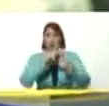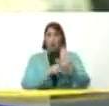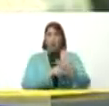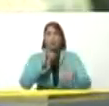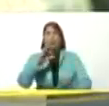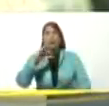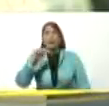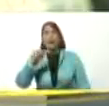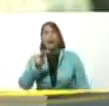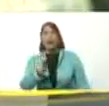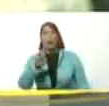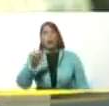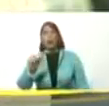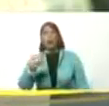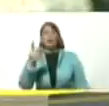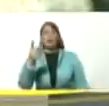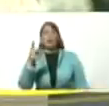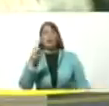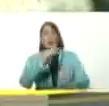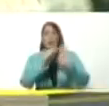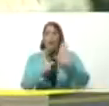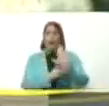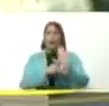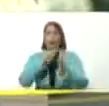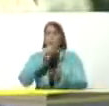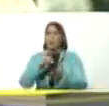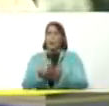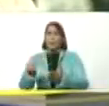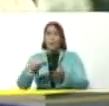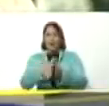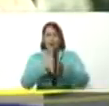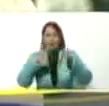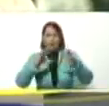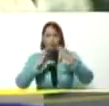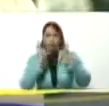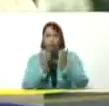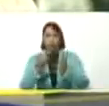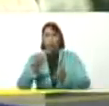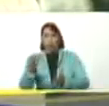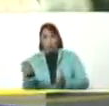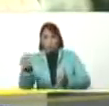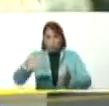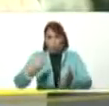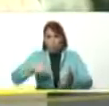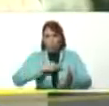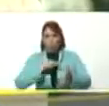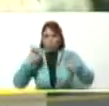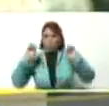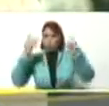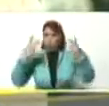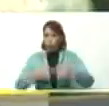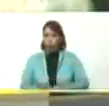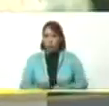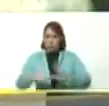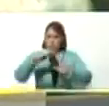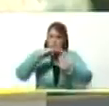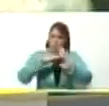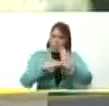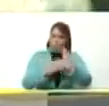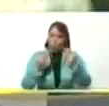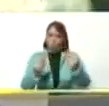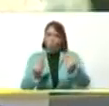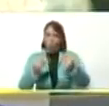el segundo parque más grande del mundo. Si nosotros le agregamos a eso nuestras maravillas estructurales como